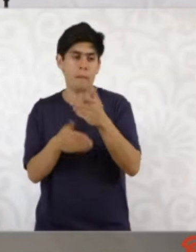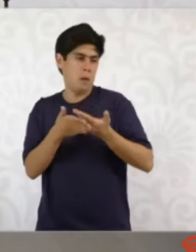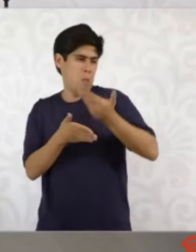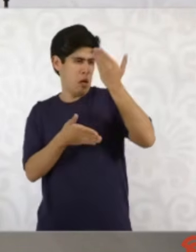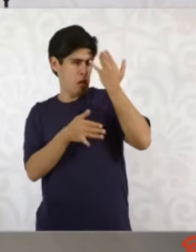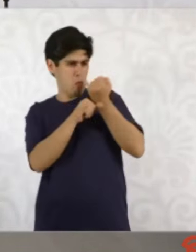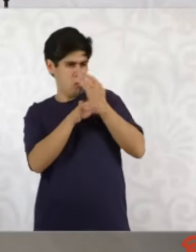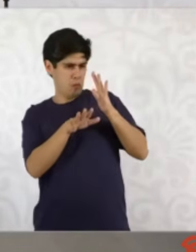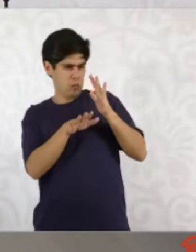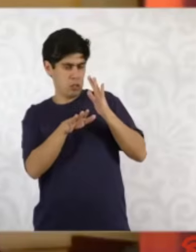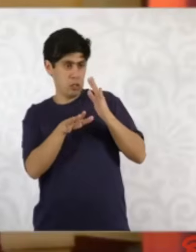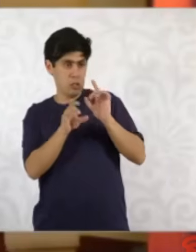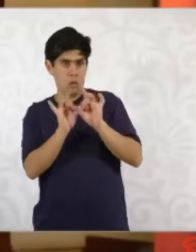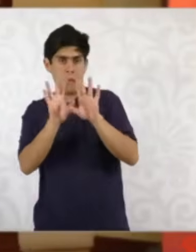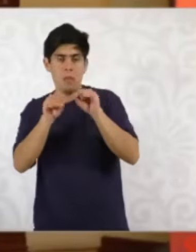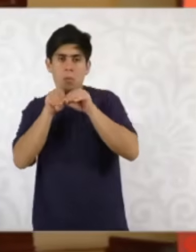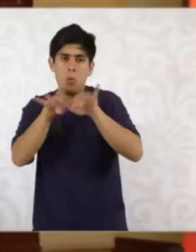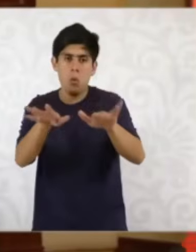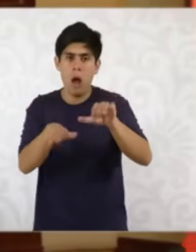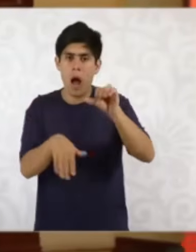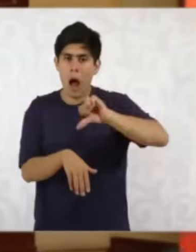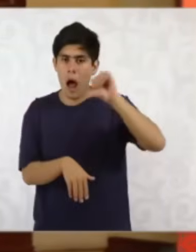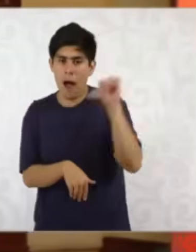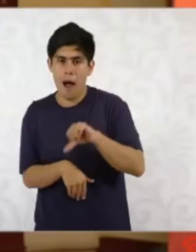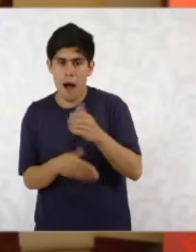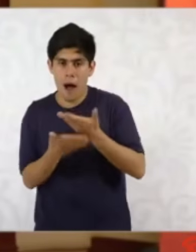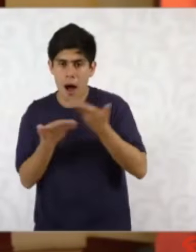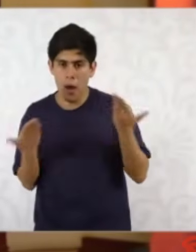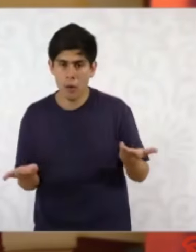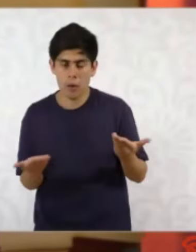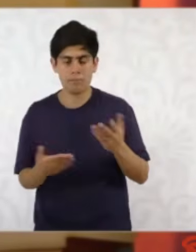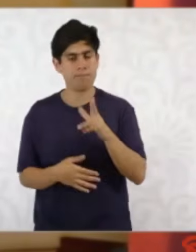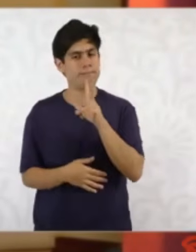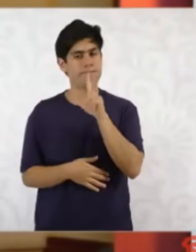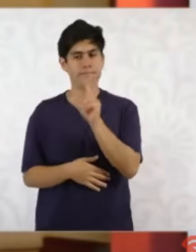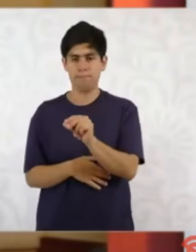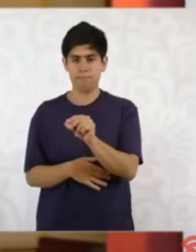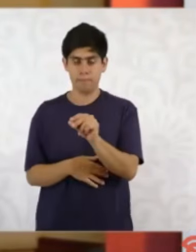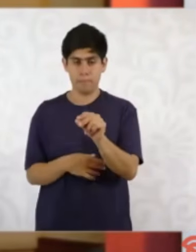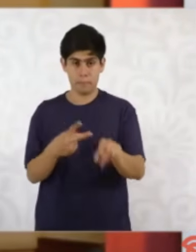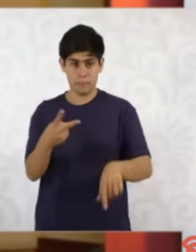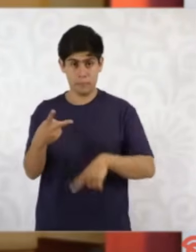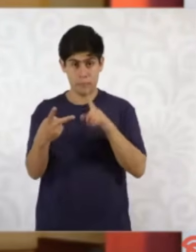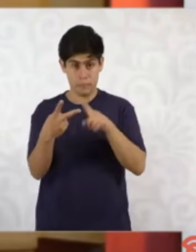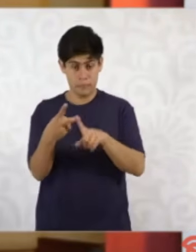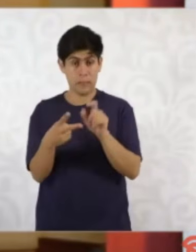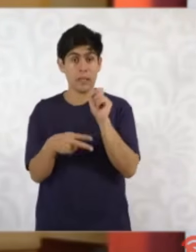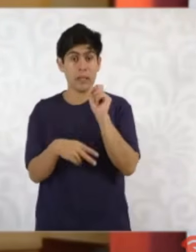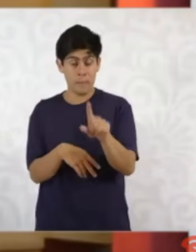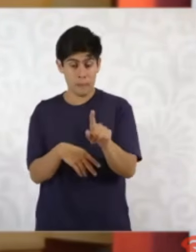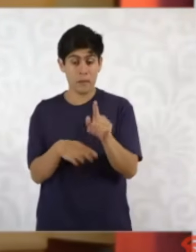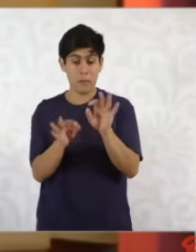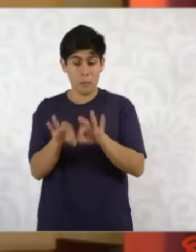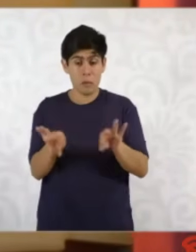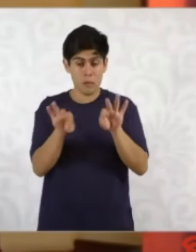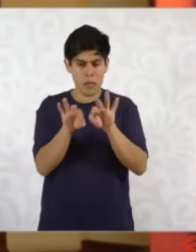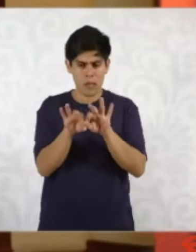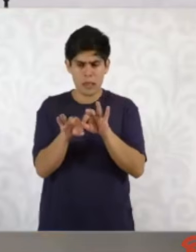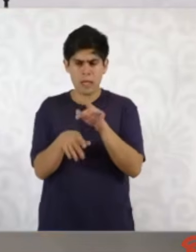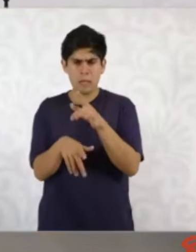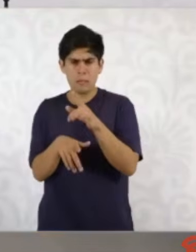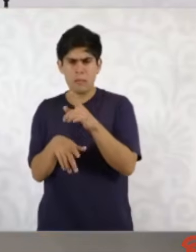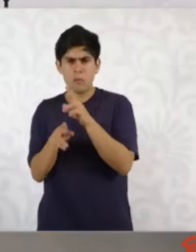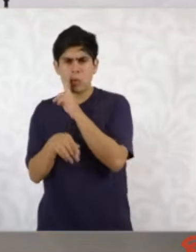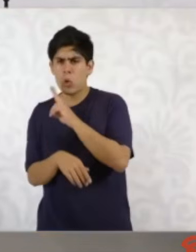Distinguir entre información noticiosa y opinión, es decir, garantizar la distinción entre lo que es una noticia y lo que es una